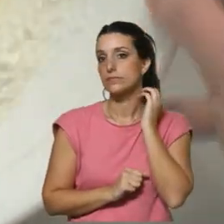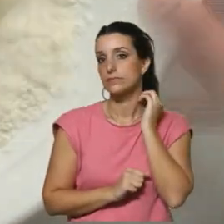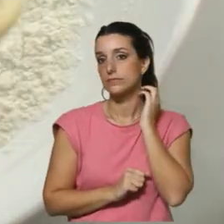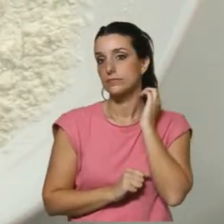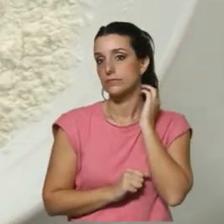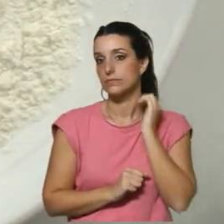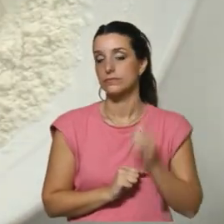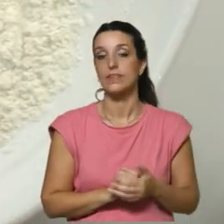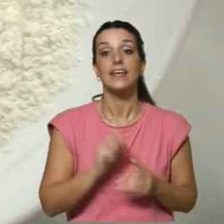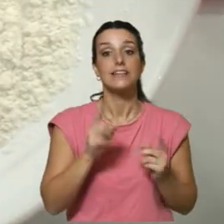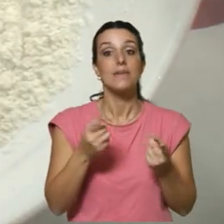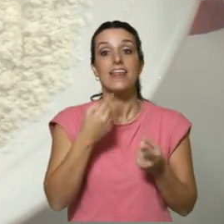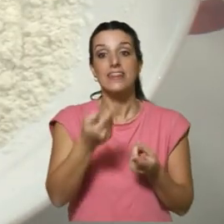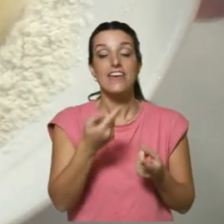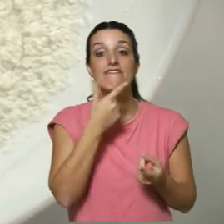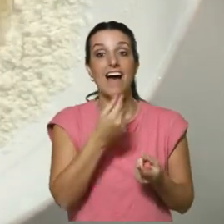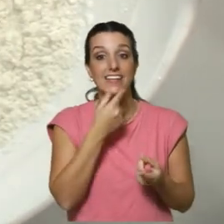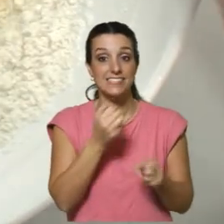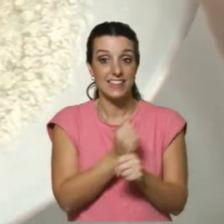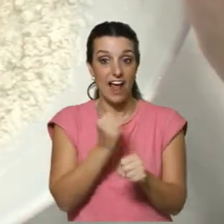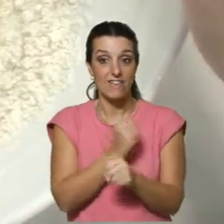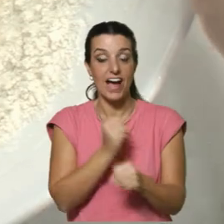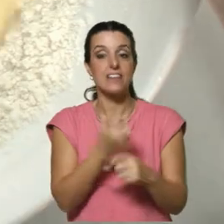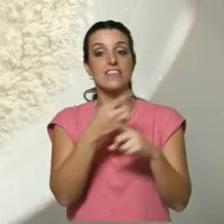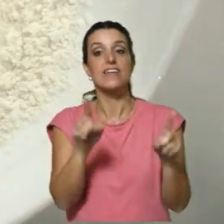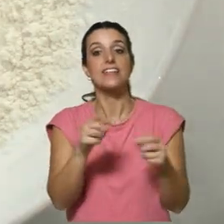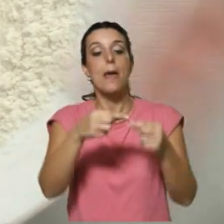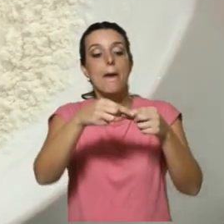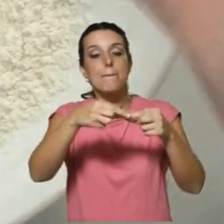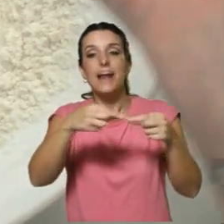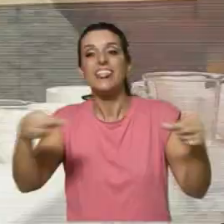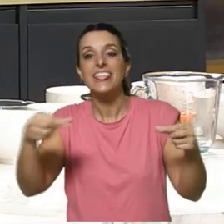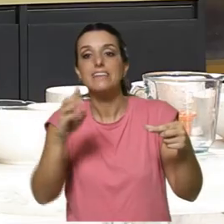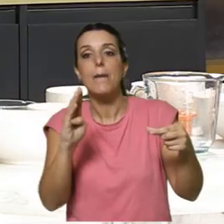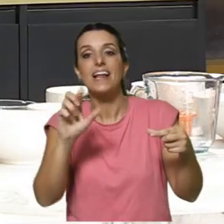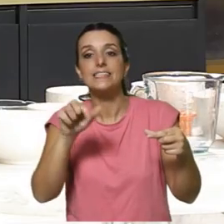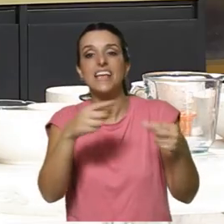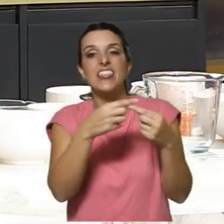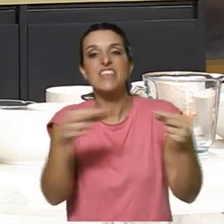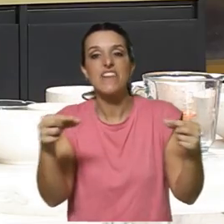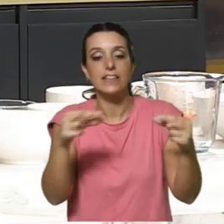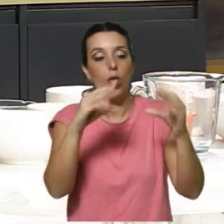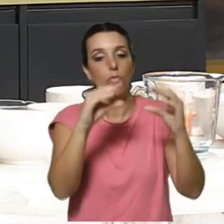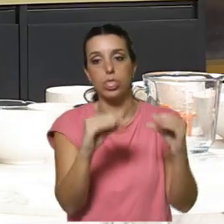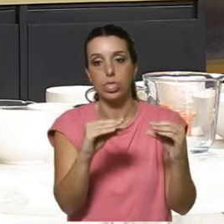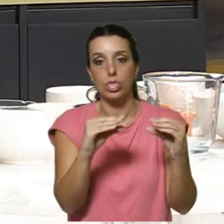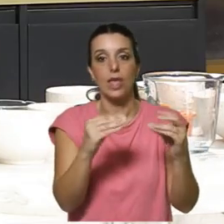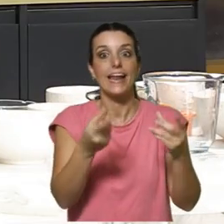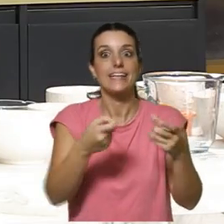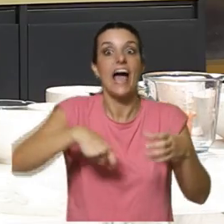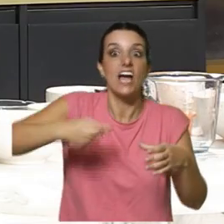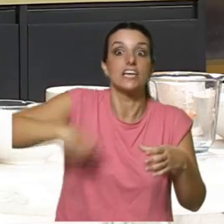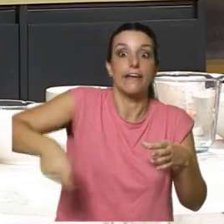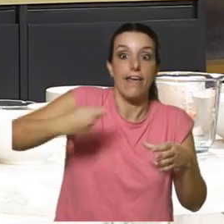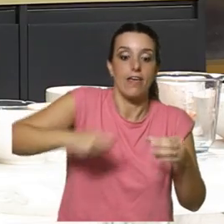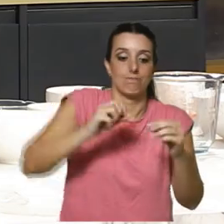Vas así. Y te decía que es mucho más fácil de trabajar que la masa de plantilla, porque la masa de plantilla es como si fuera de bizcochuelo, se te baja. Donde no estás ahí, donde no te queda